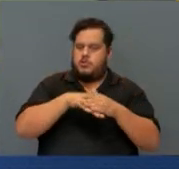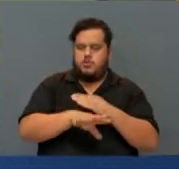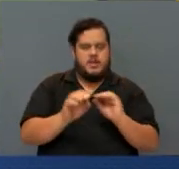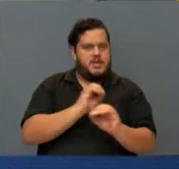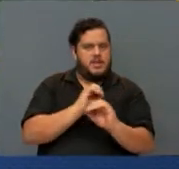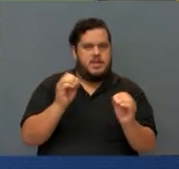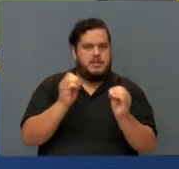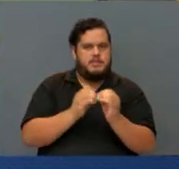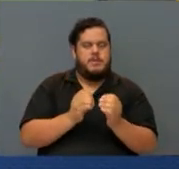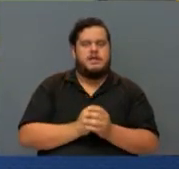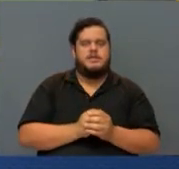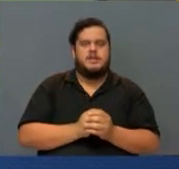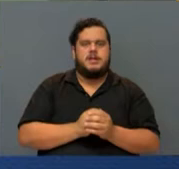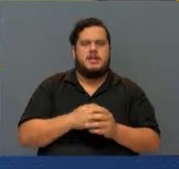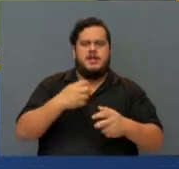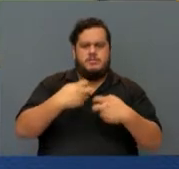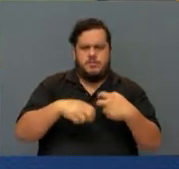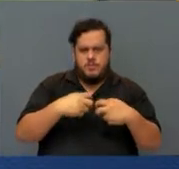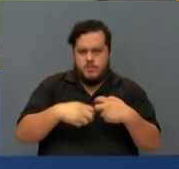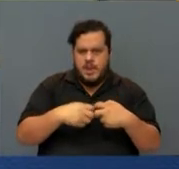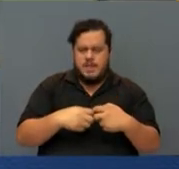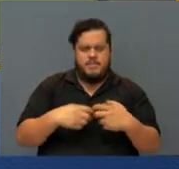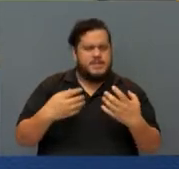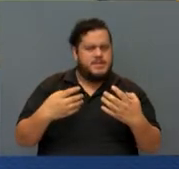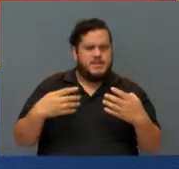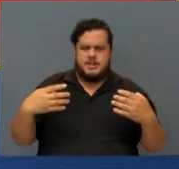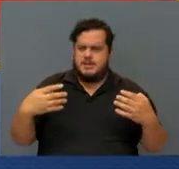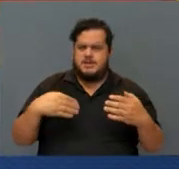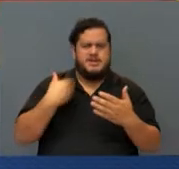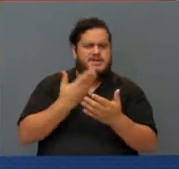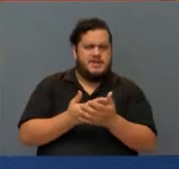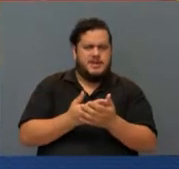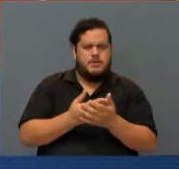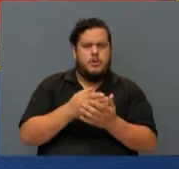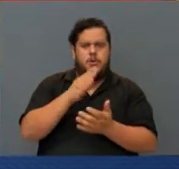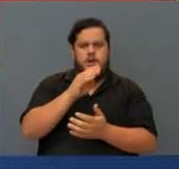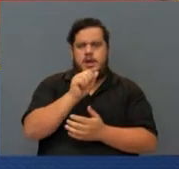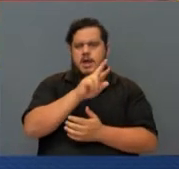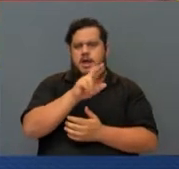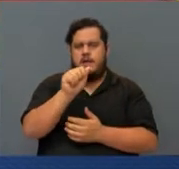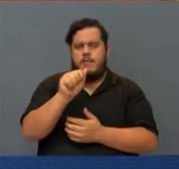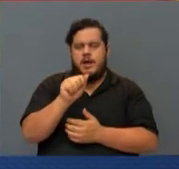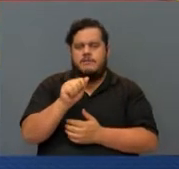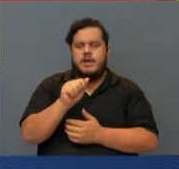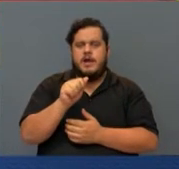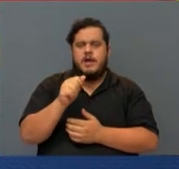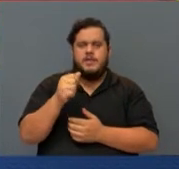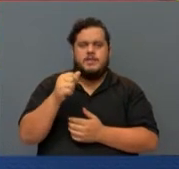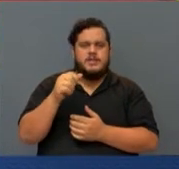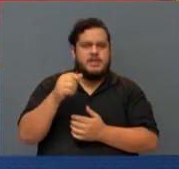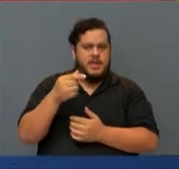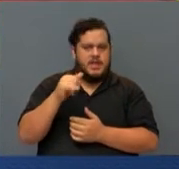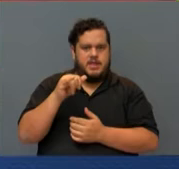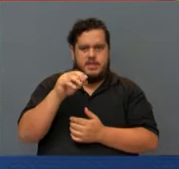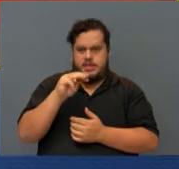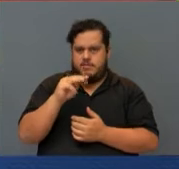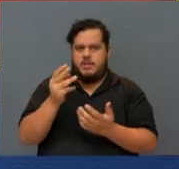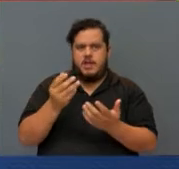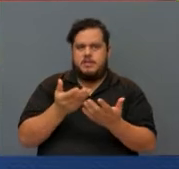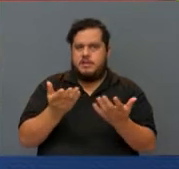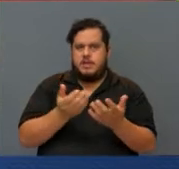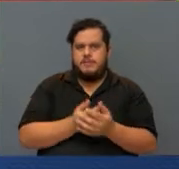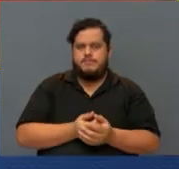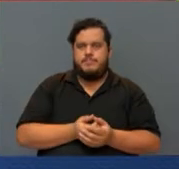disturbios conflictos y llegó la barra de gimnasia con este hombre una barra en el fútbol argentino